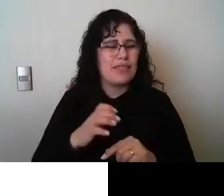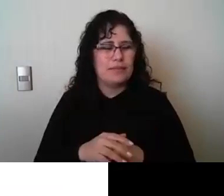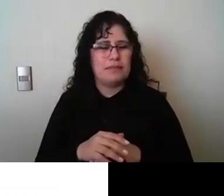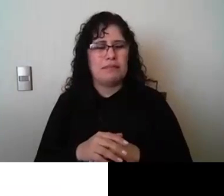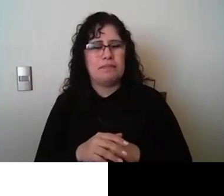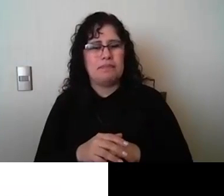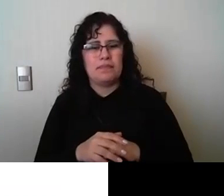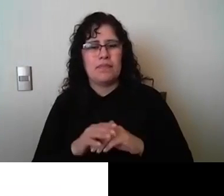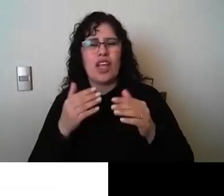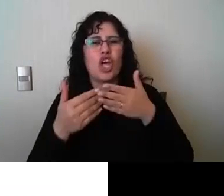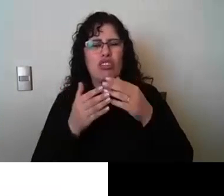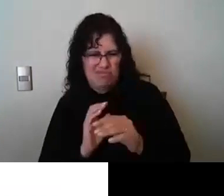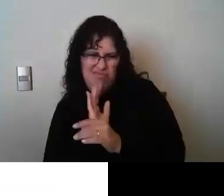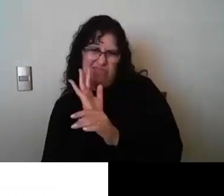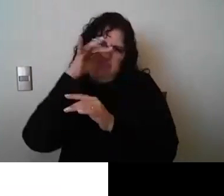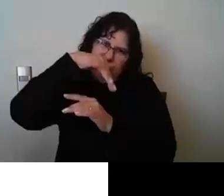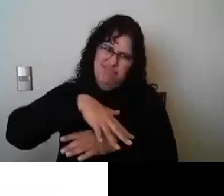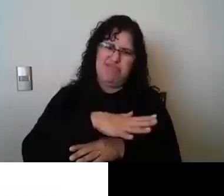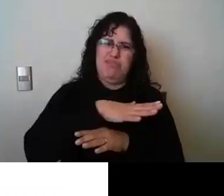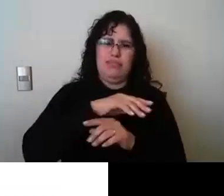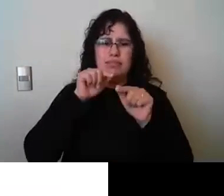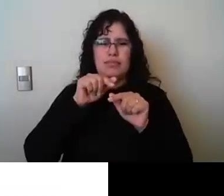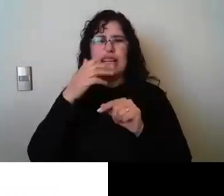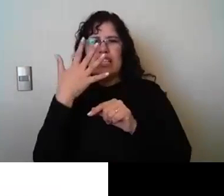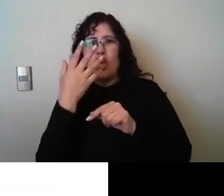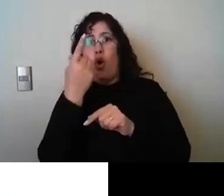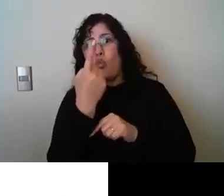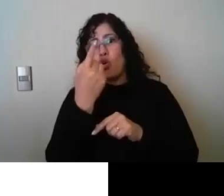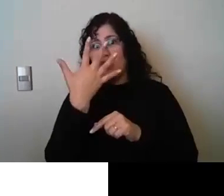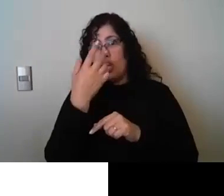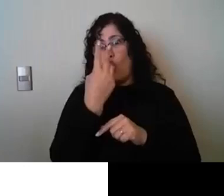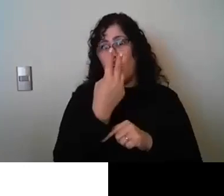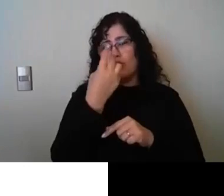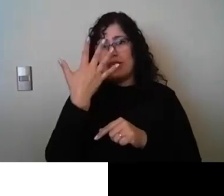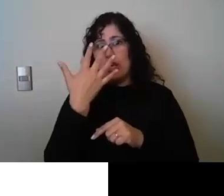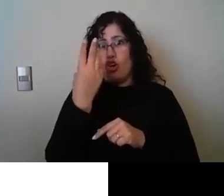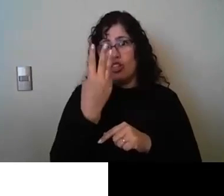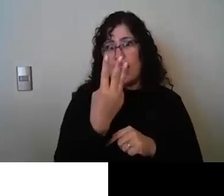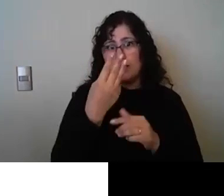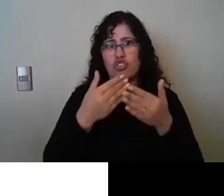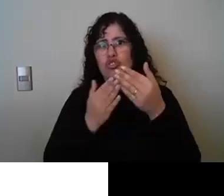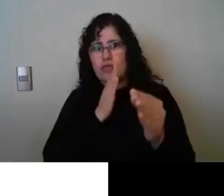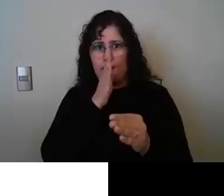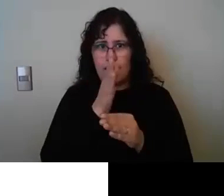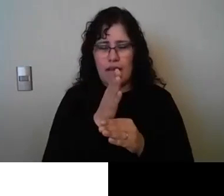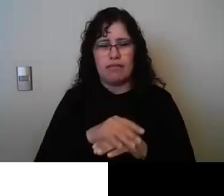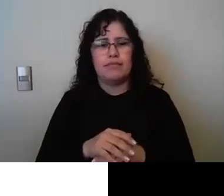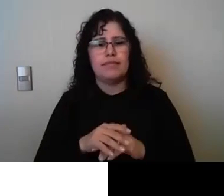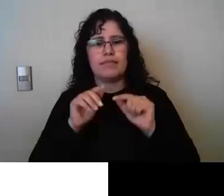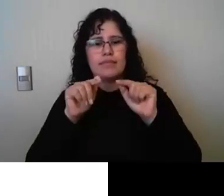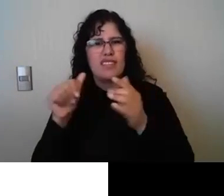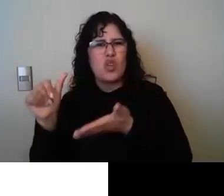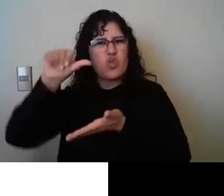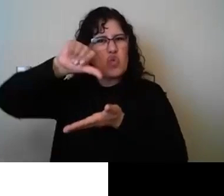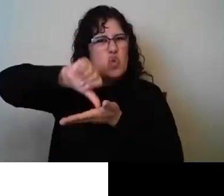¿cierto?, esta proyección completa de 5.1, 5.2, 5.3, en este caso, hacia este núcleo, que es el